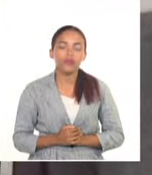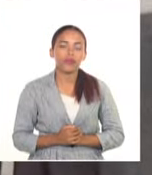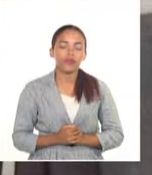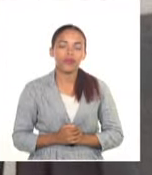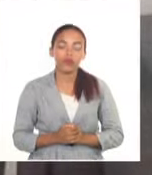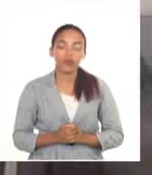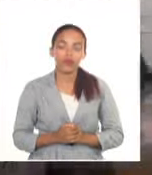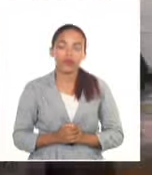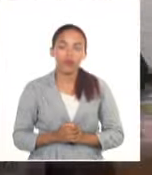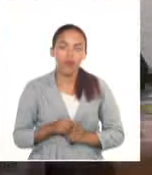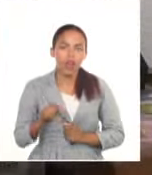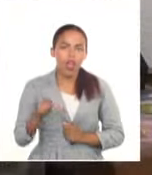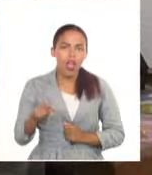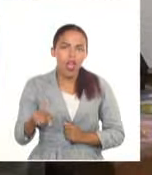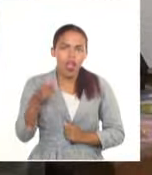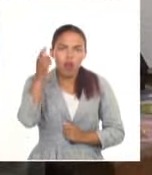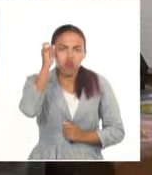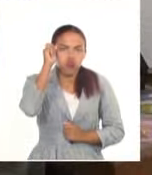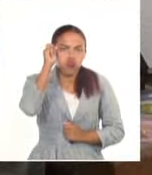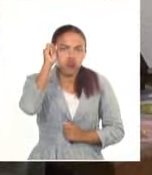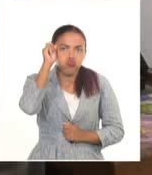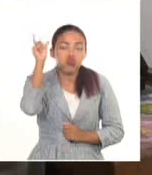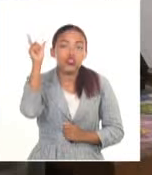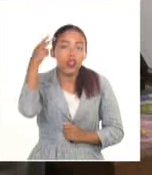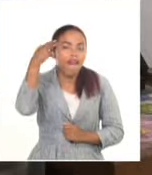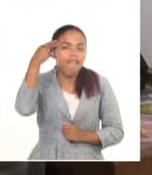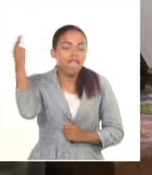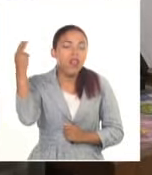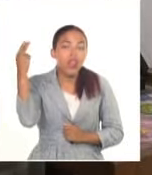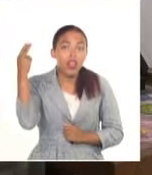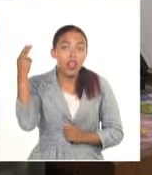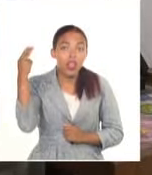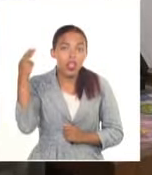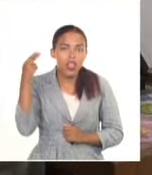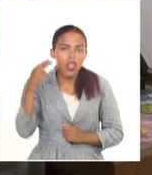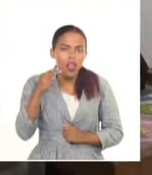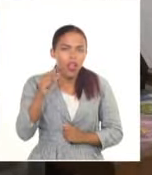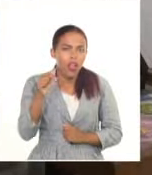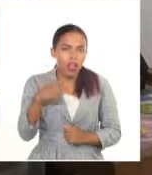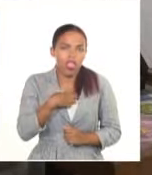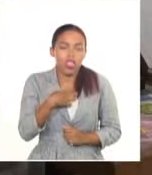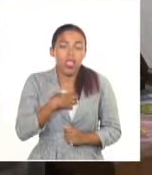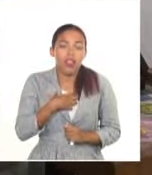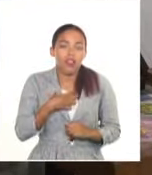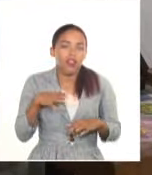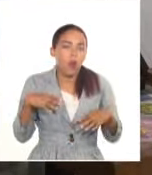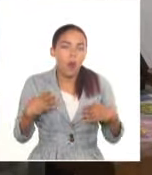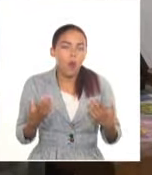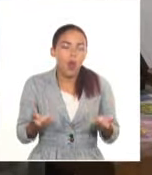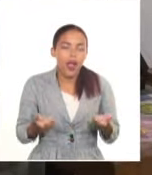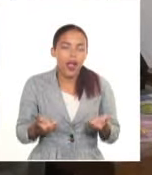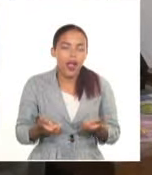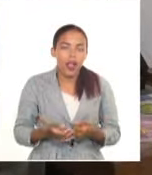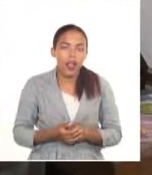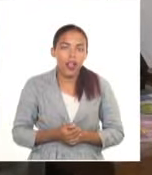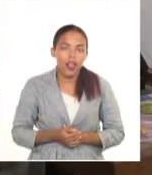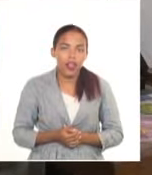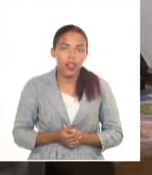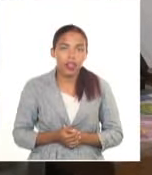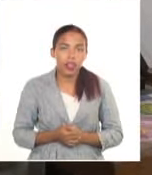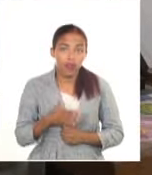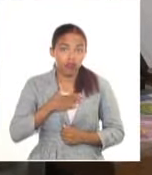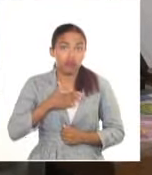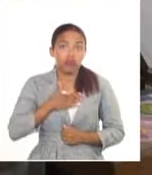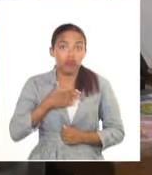tenía un don que no se lo quita nadie, ni se lo puede quitar nadie, y ni nadie se lo dio tampoco,